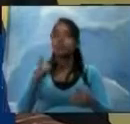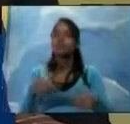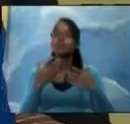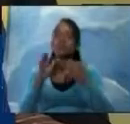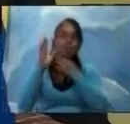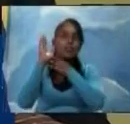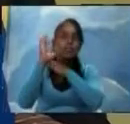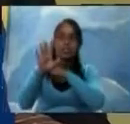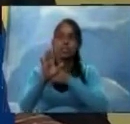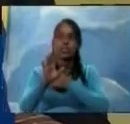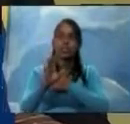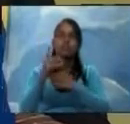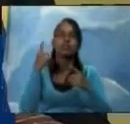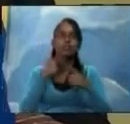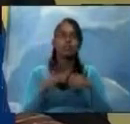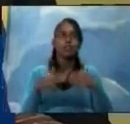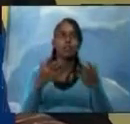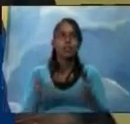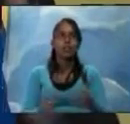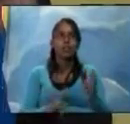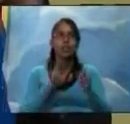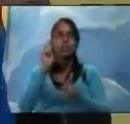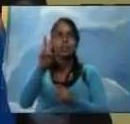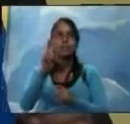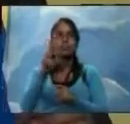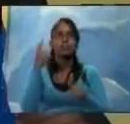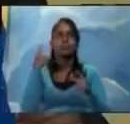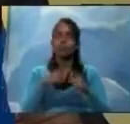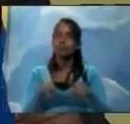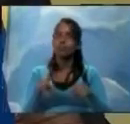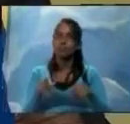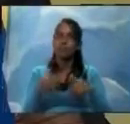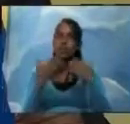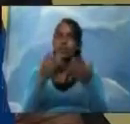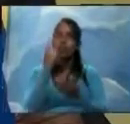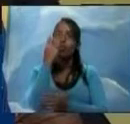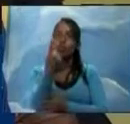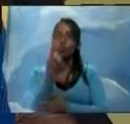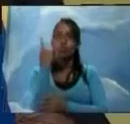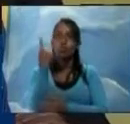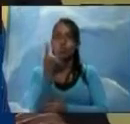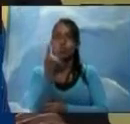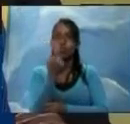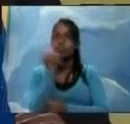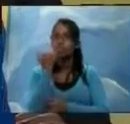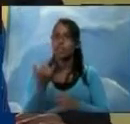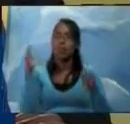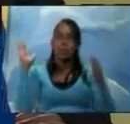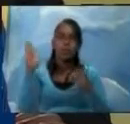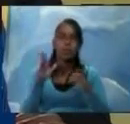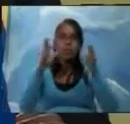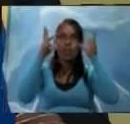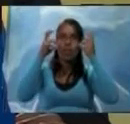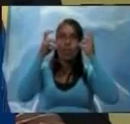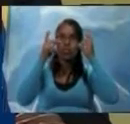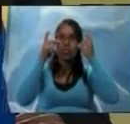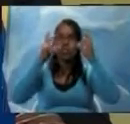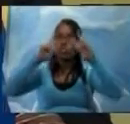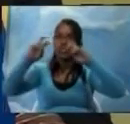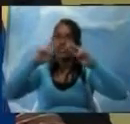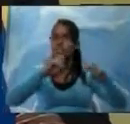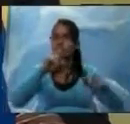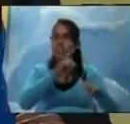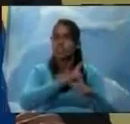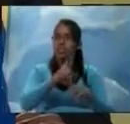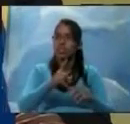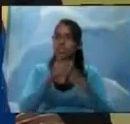entregó 5, a otro le entregó 2 y a otro le entregó 1. Ya hemos venido escuchando la disertación de la